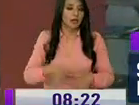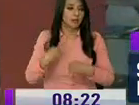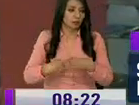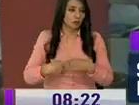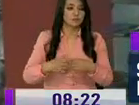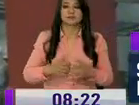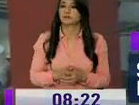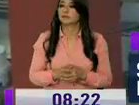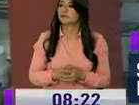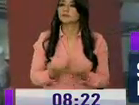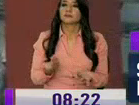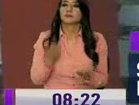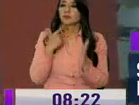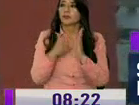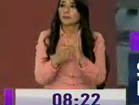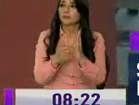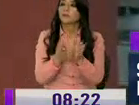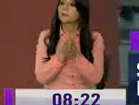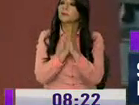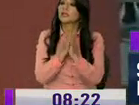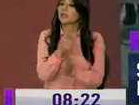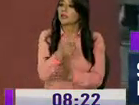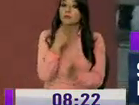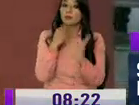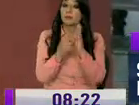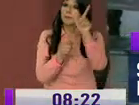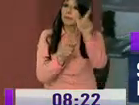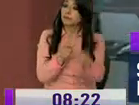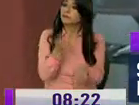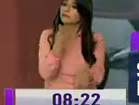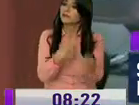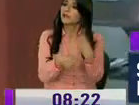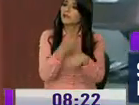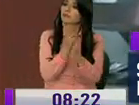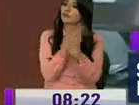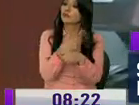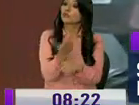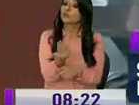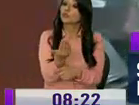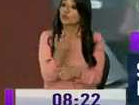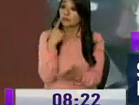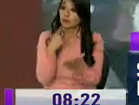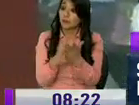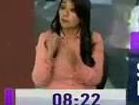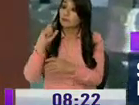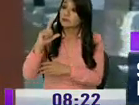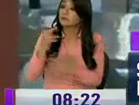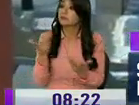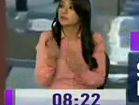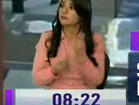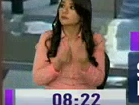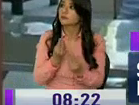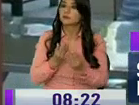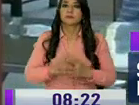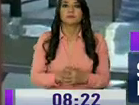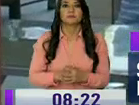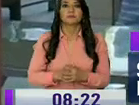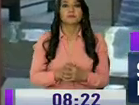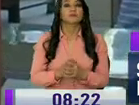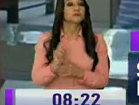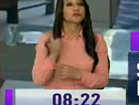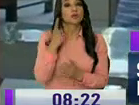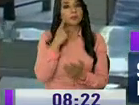o qué tipo de cosas ustedes le piden a la persona que está expendiendo los productos para comprobar que no hay un incremento? Nosotros